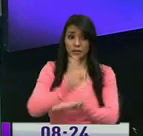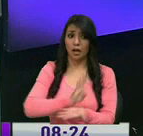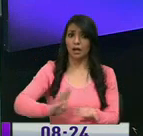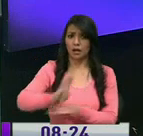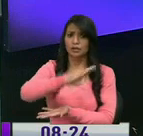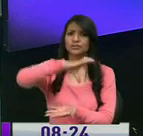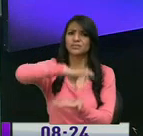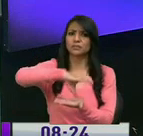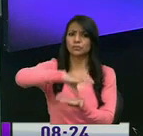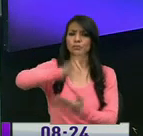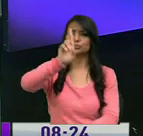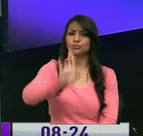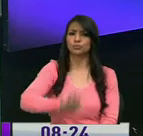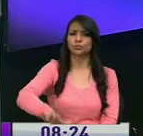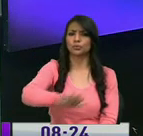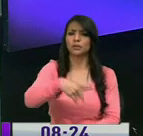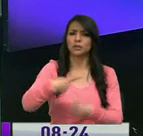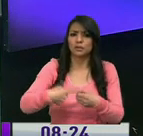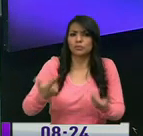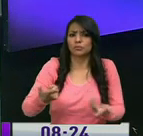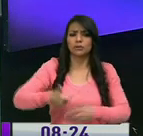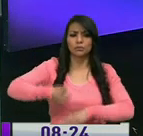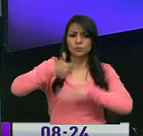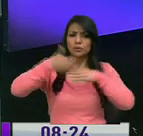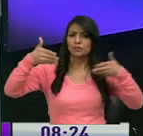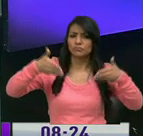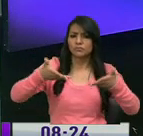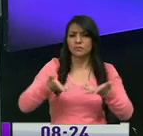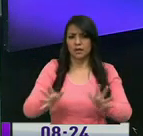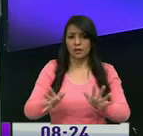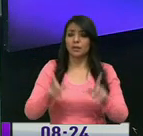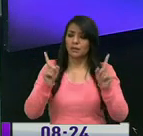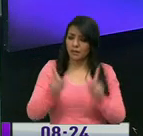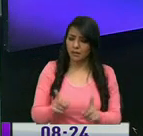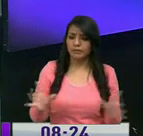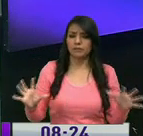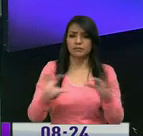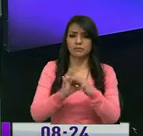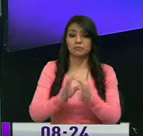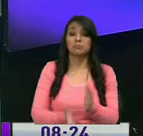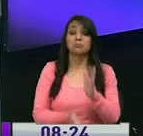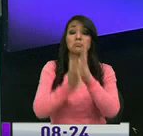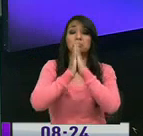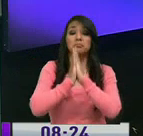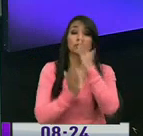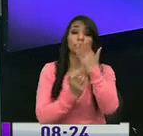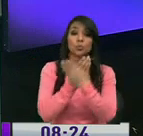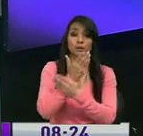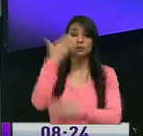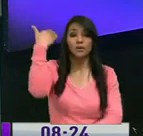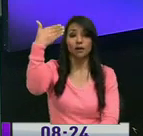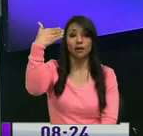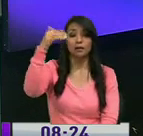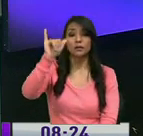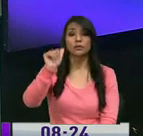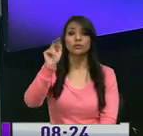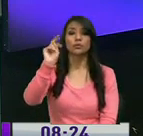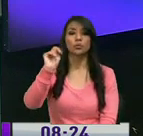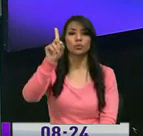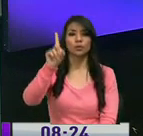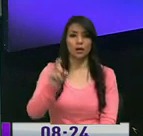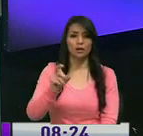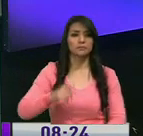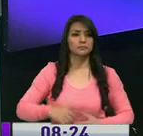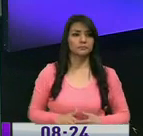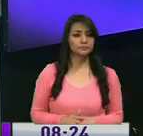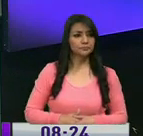céntrico del sur de la ciudad, y aquí es un trabajo integral que vamos a pedirle al nuevo alcalde, al alcalde Yunda. Entre la